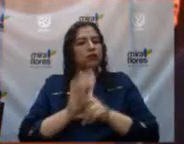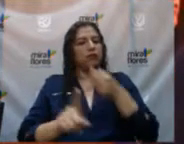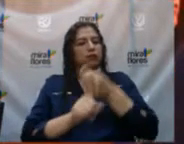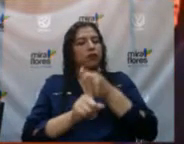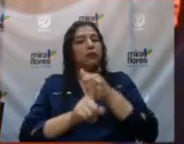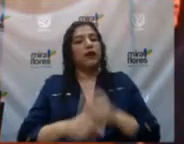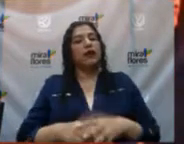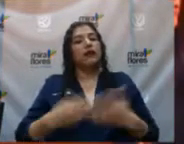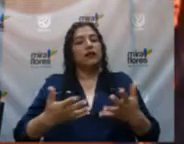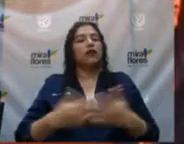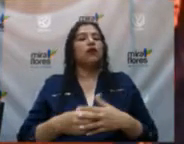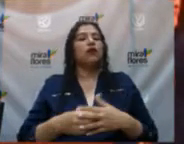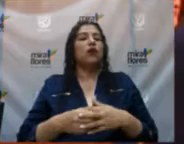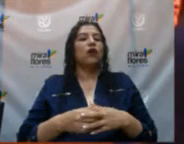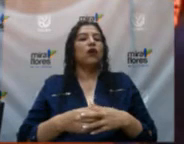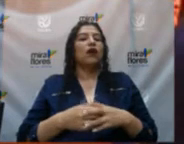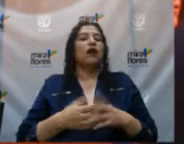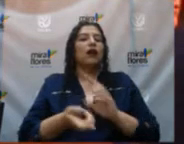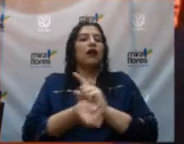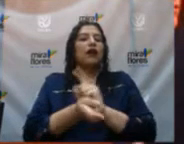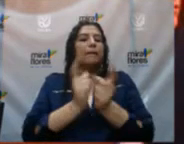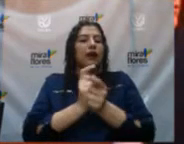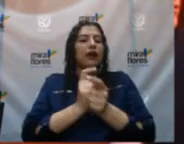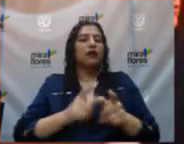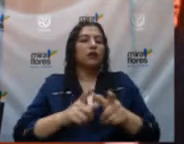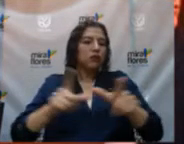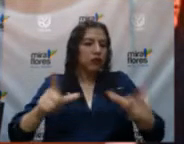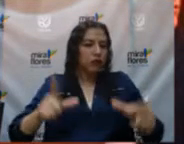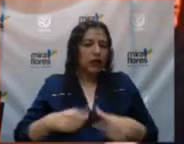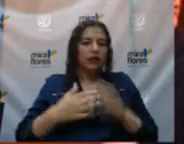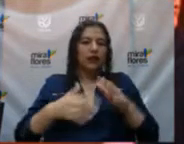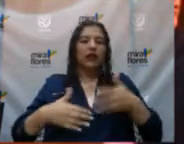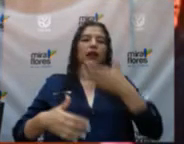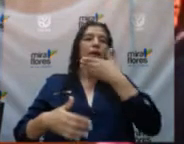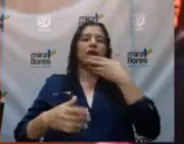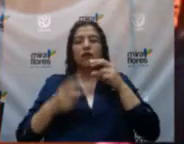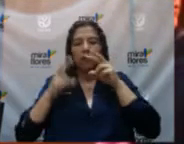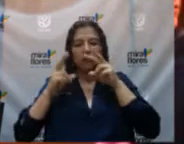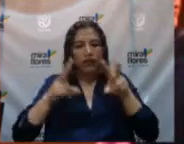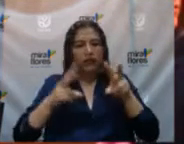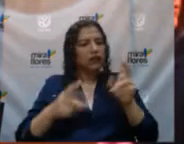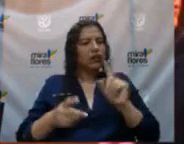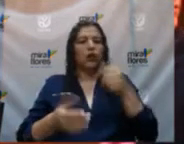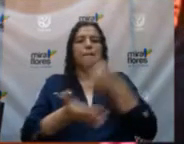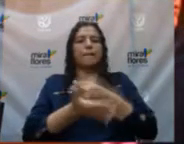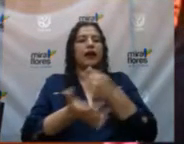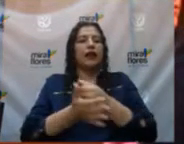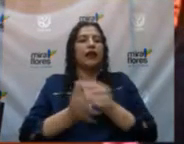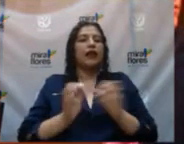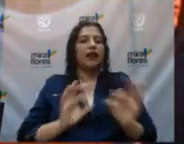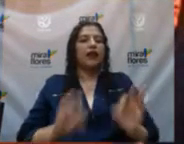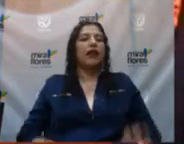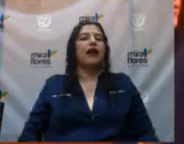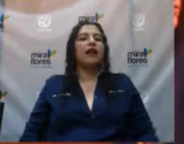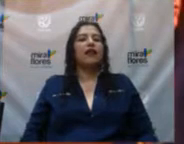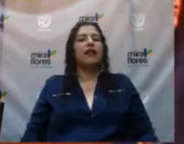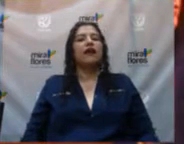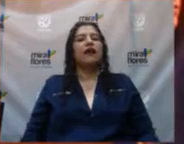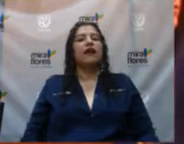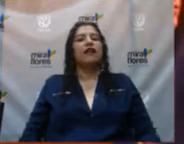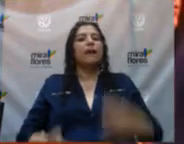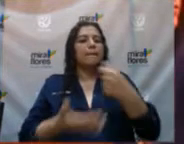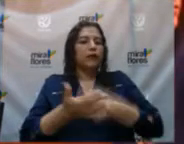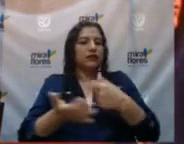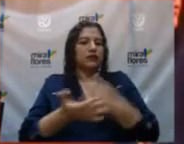se logró mudar un pequeño asentamiento humano que tenía la mejor vista hacia el mar, sin pagar un solo centavo de predial y menos de